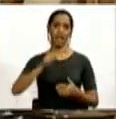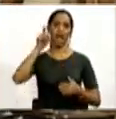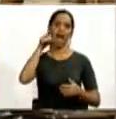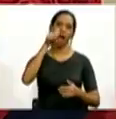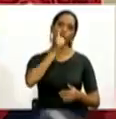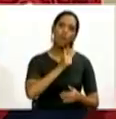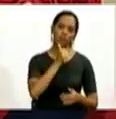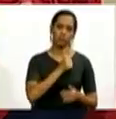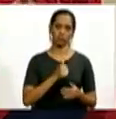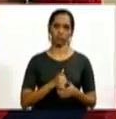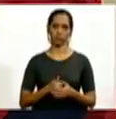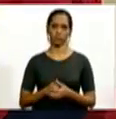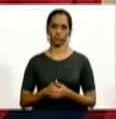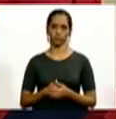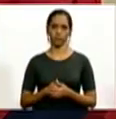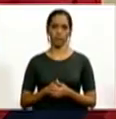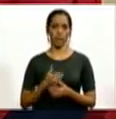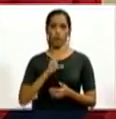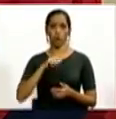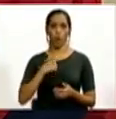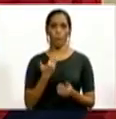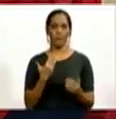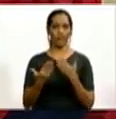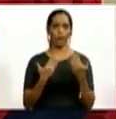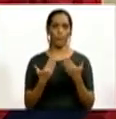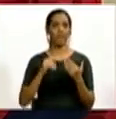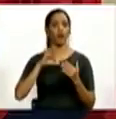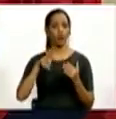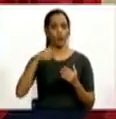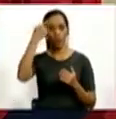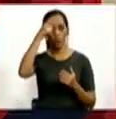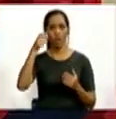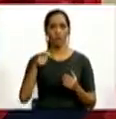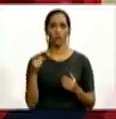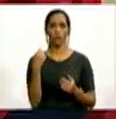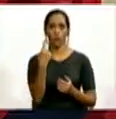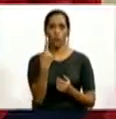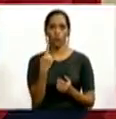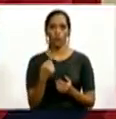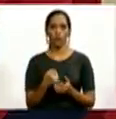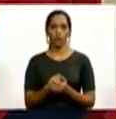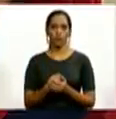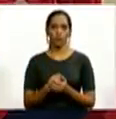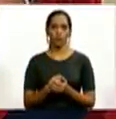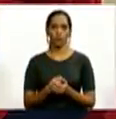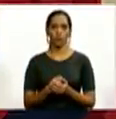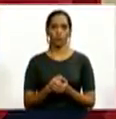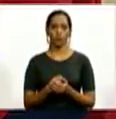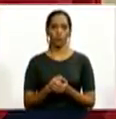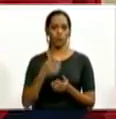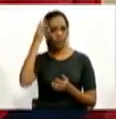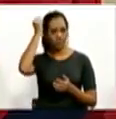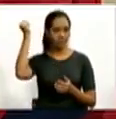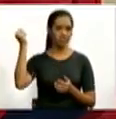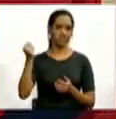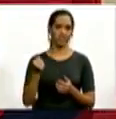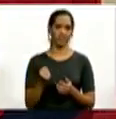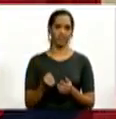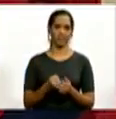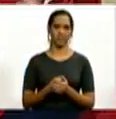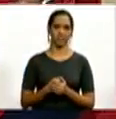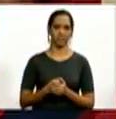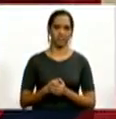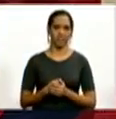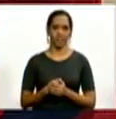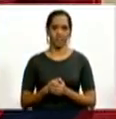aguántese. Y no pueden comparar lo que le han robado al pueblo con una, ¿cómo se llama? Con un puñado de pelo. Eso no es verdad. No, o sea, es